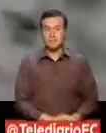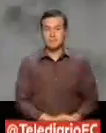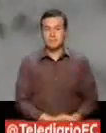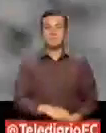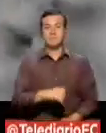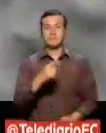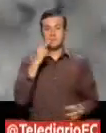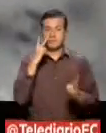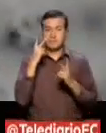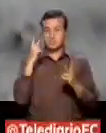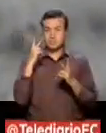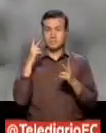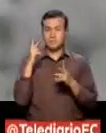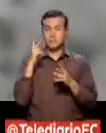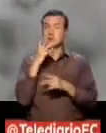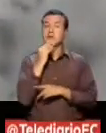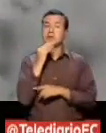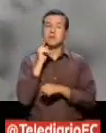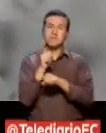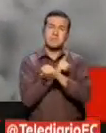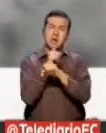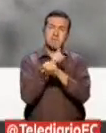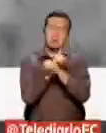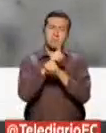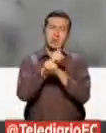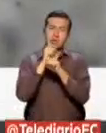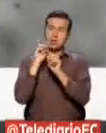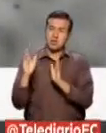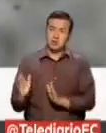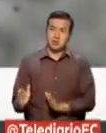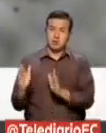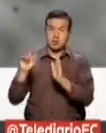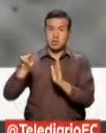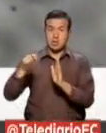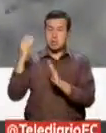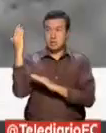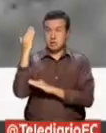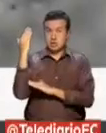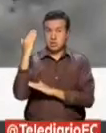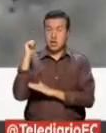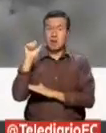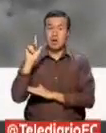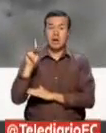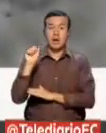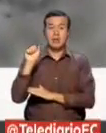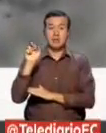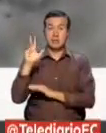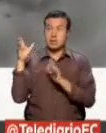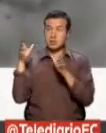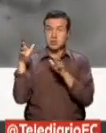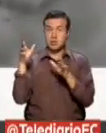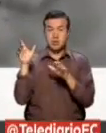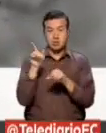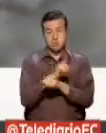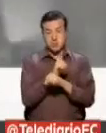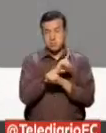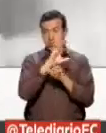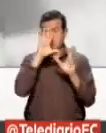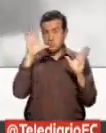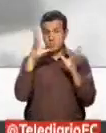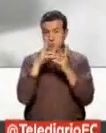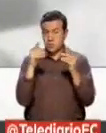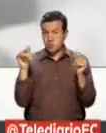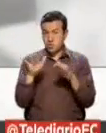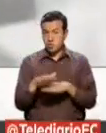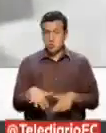En otro escenario, el ejército israelí bombardeó en Gaza el edificio del canal de televisión Al-Qaeda del movimiento islamista Hamas, que controla